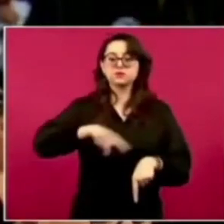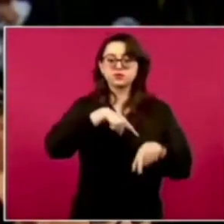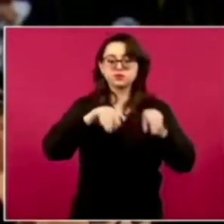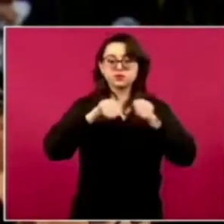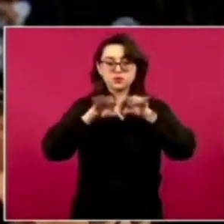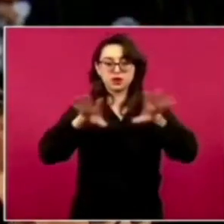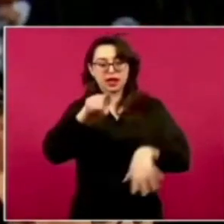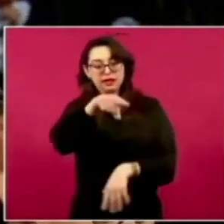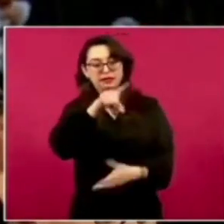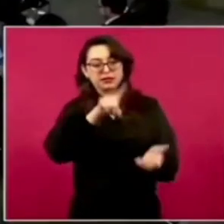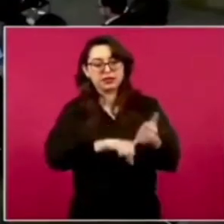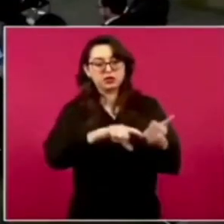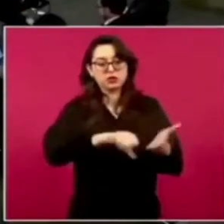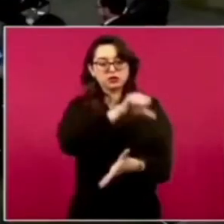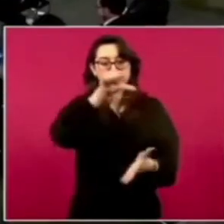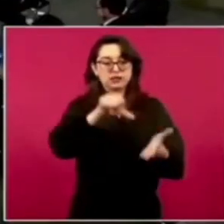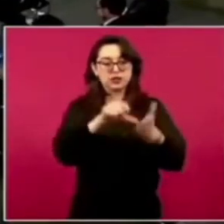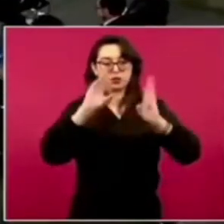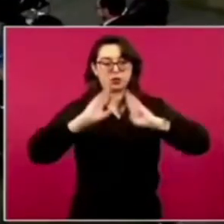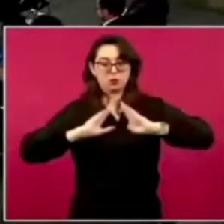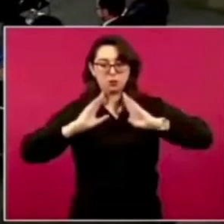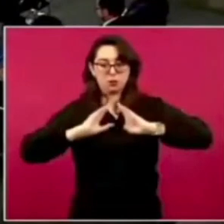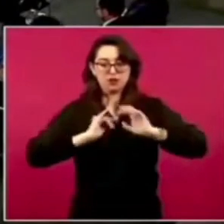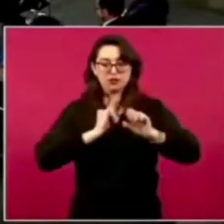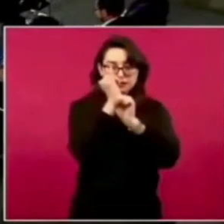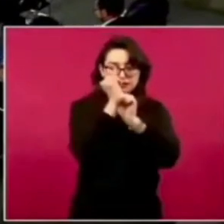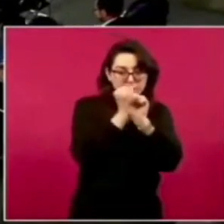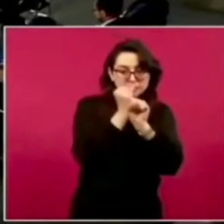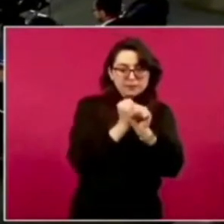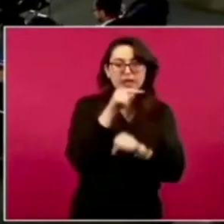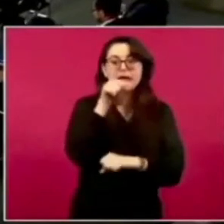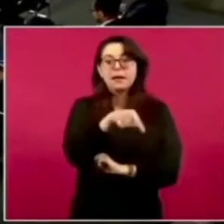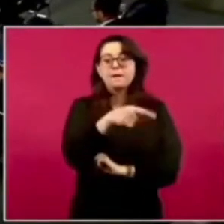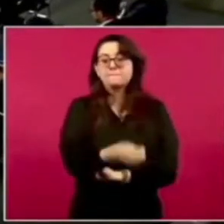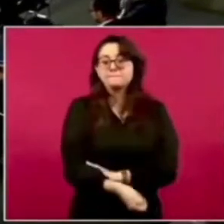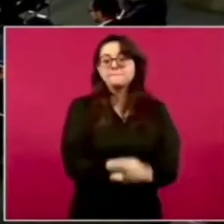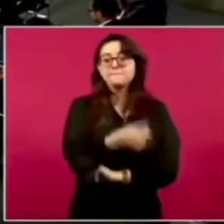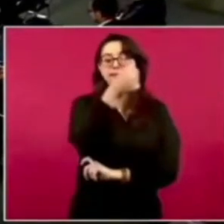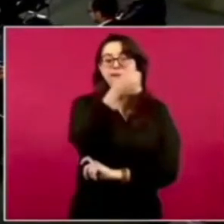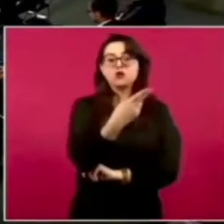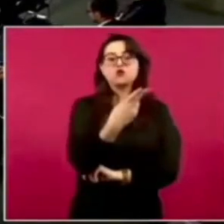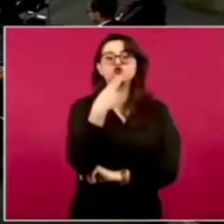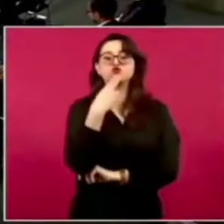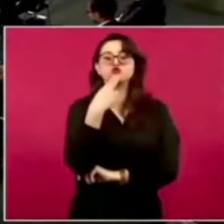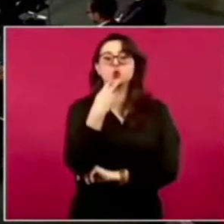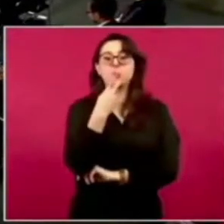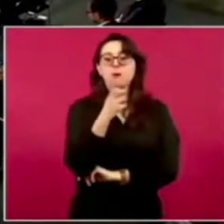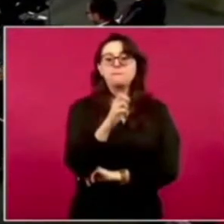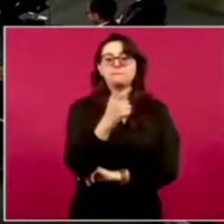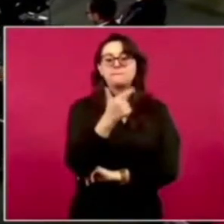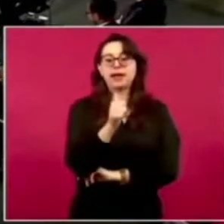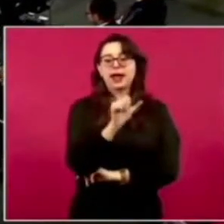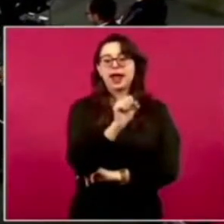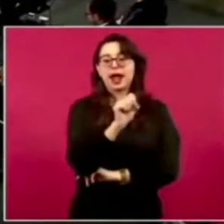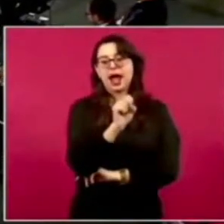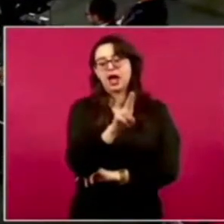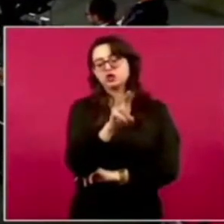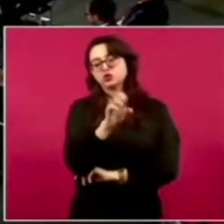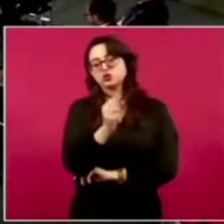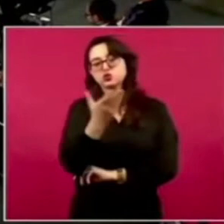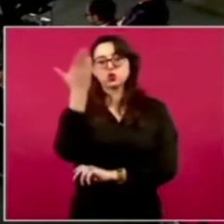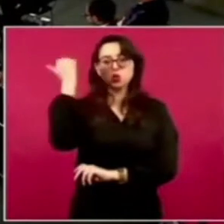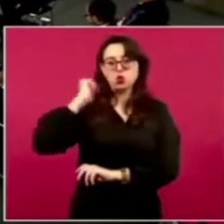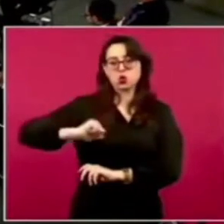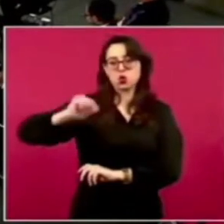Centro Militar de Inteligencia fue el primer usuario en el mundo de Pegasus, pues lo contrató desde el sexenio de Felipe